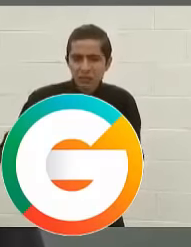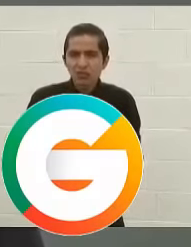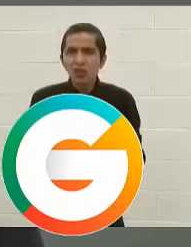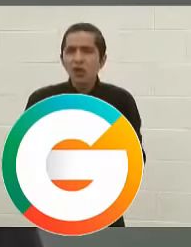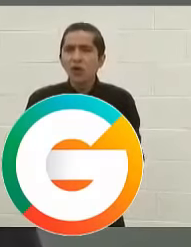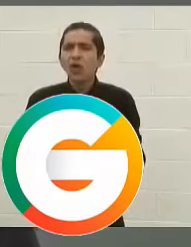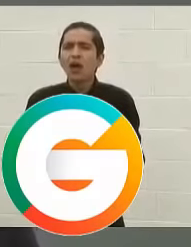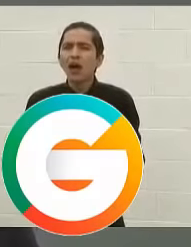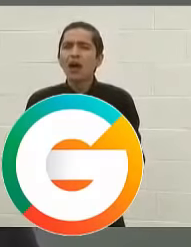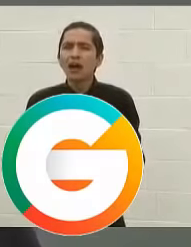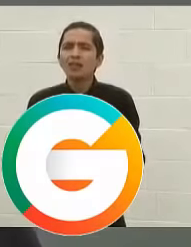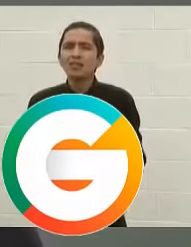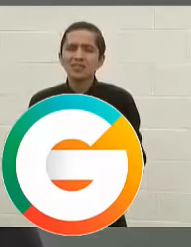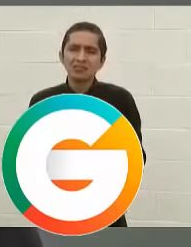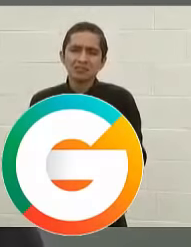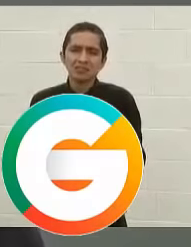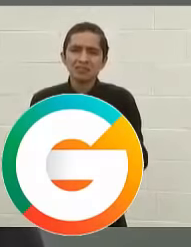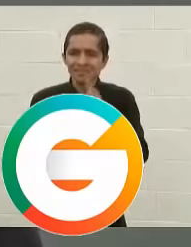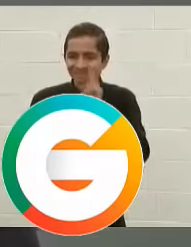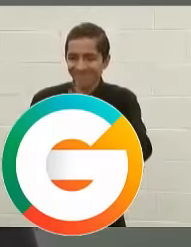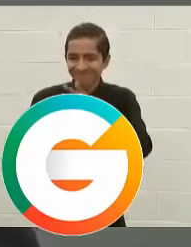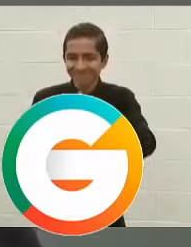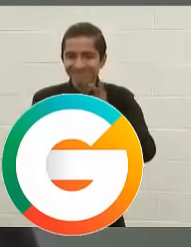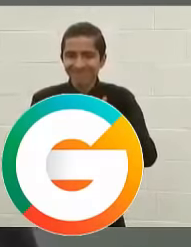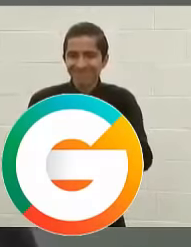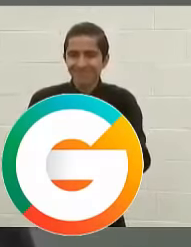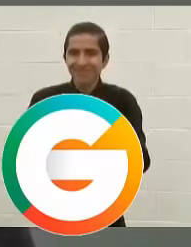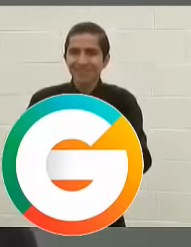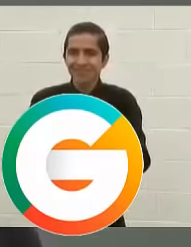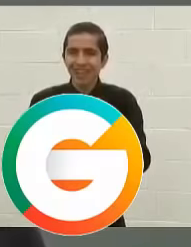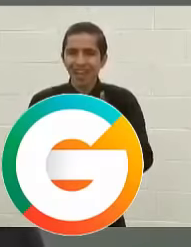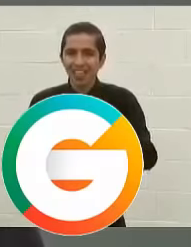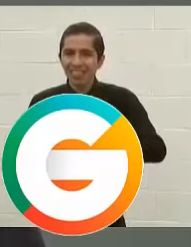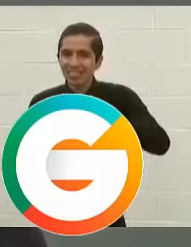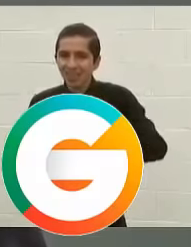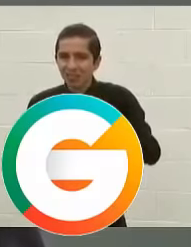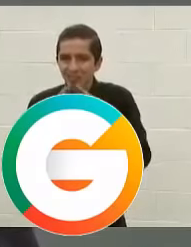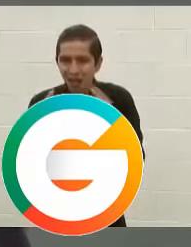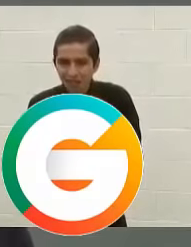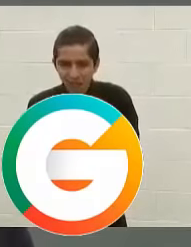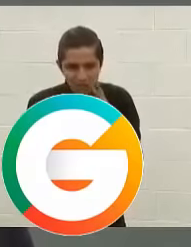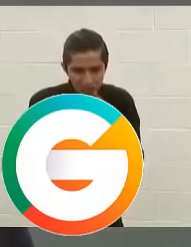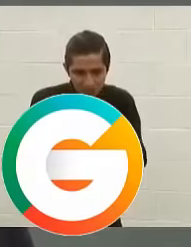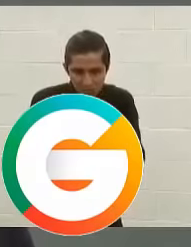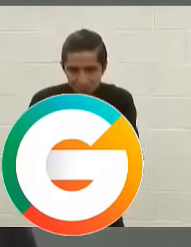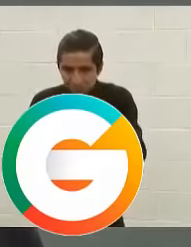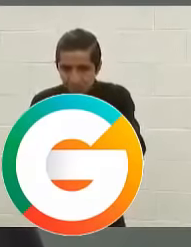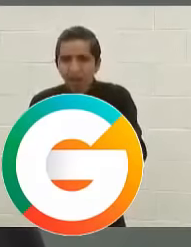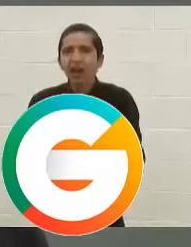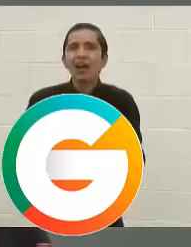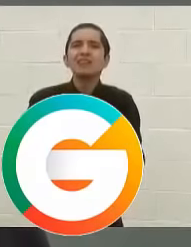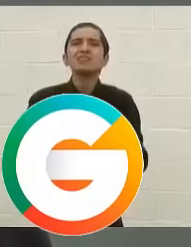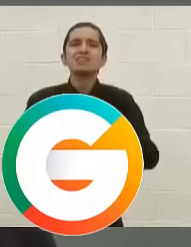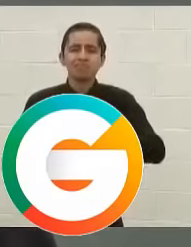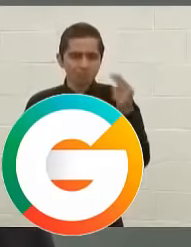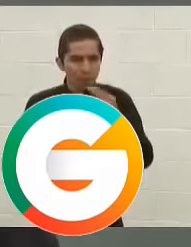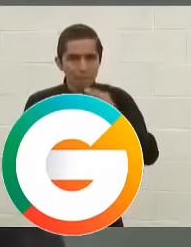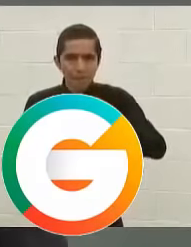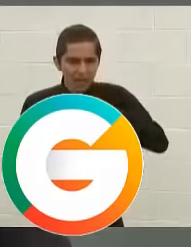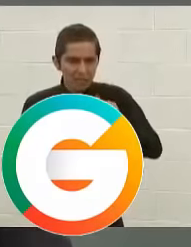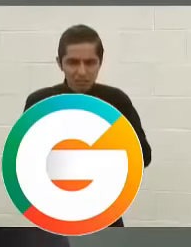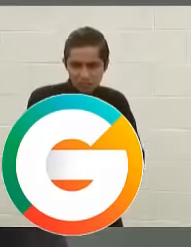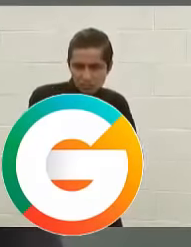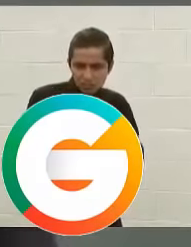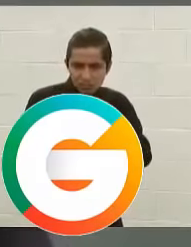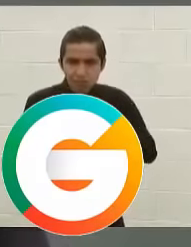en virtud de la georreferenciación de la incidencia criminal requieren de una presencia mayor